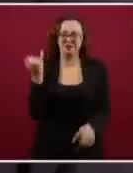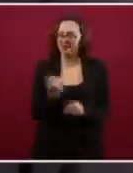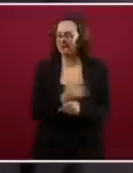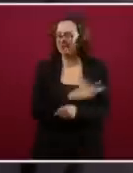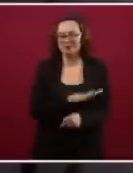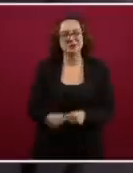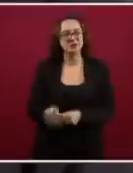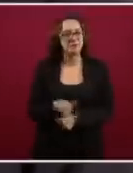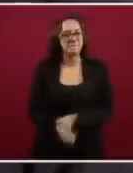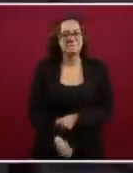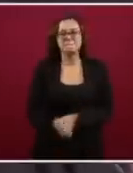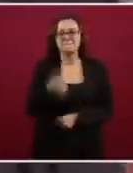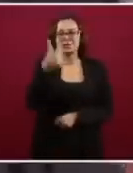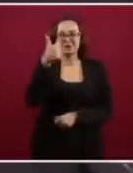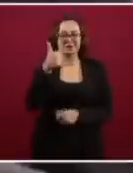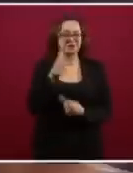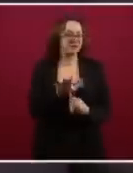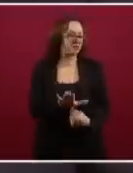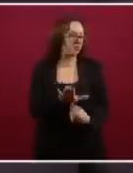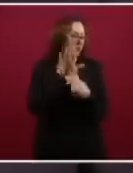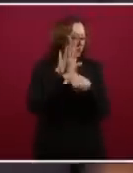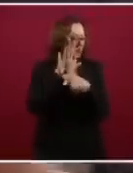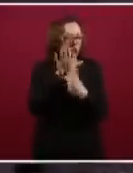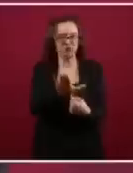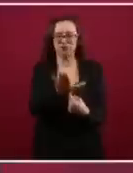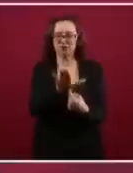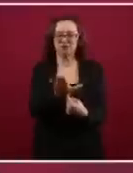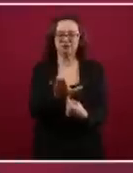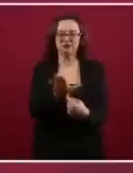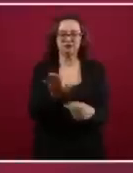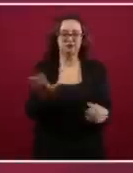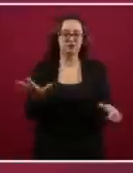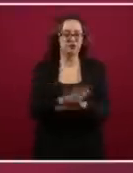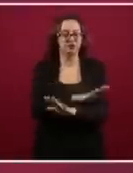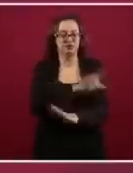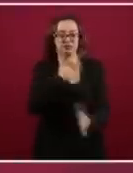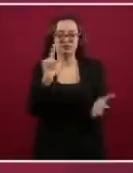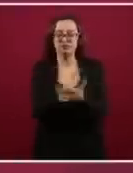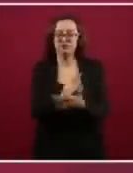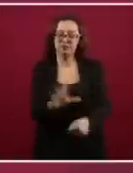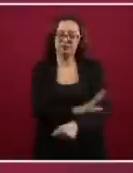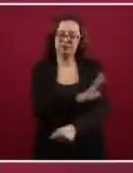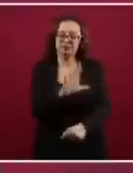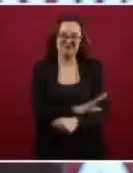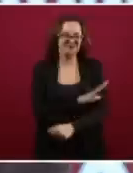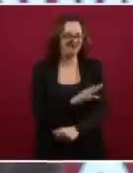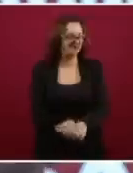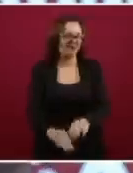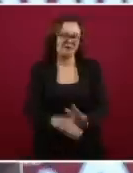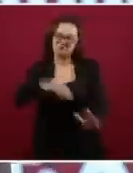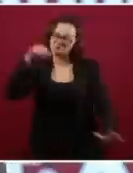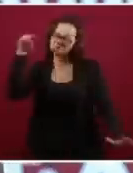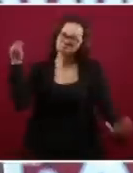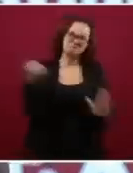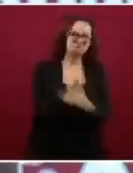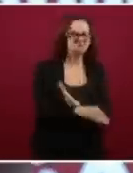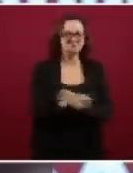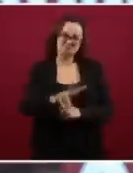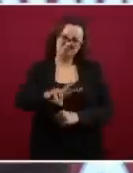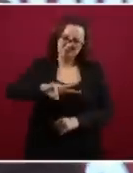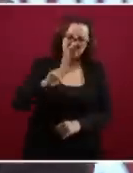muchos años, lo cual demostraba que la llamada reforma energética fue un rotundo